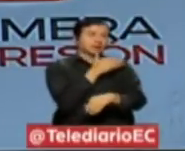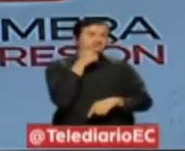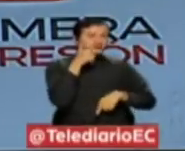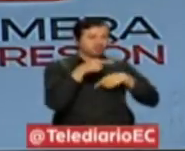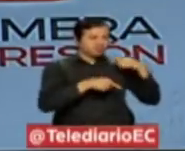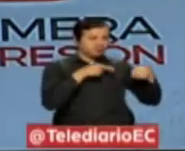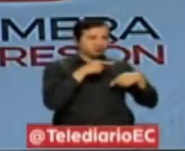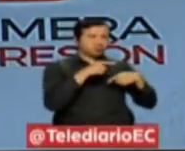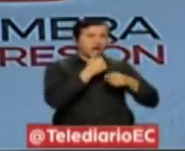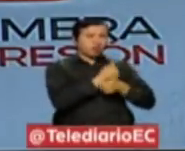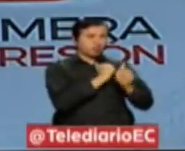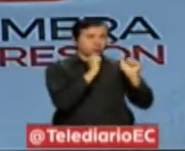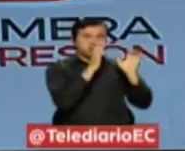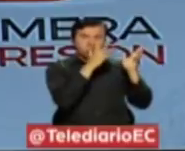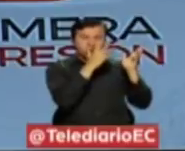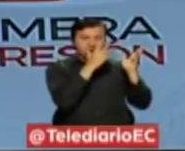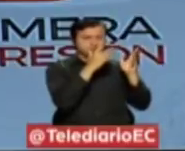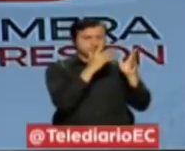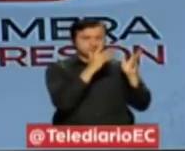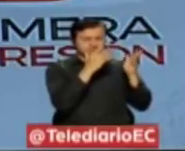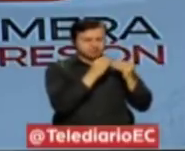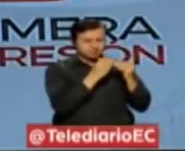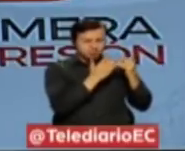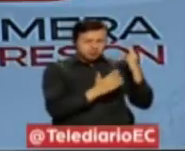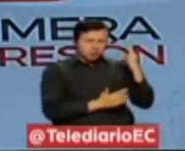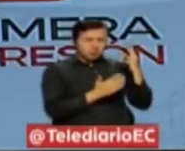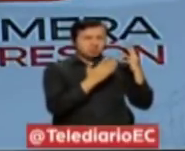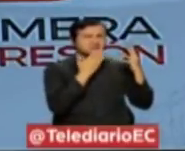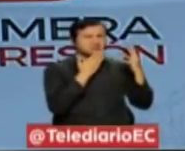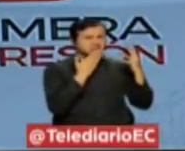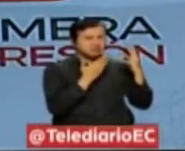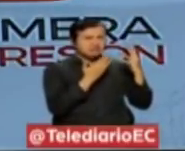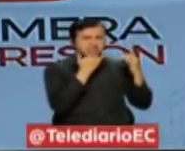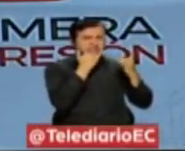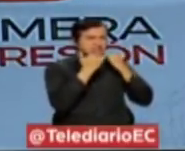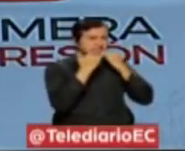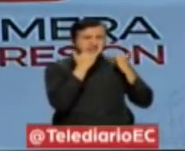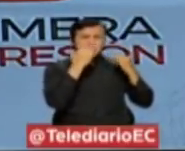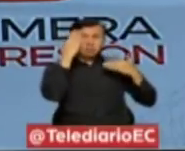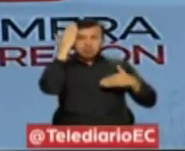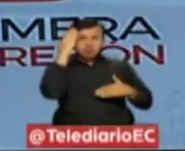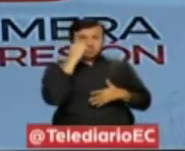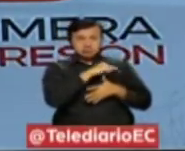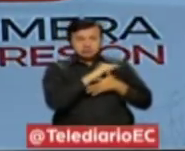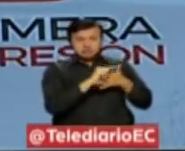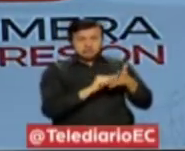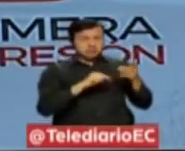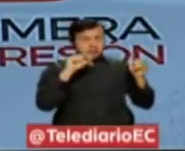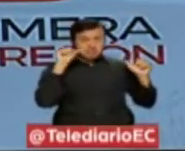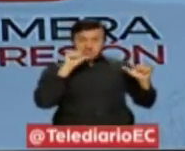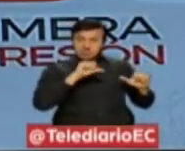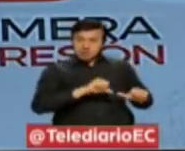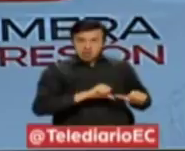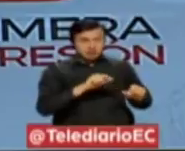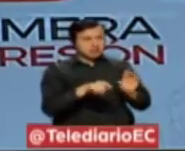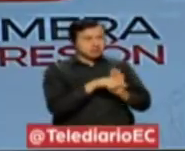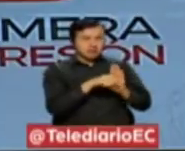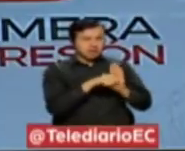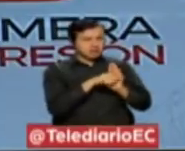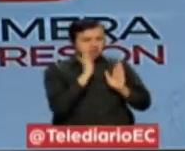Estado y una serie de comportamientos y de conductas que en lo político fueron absolutamente